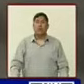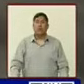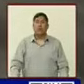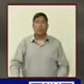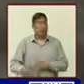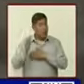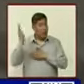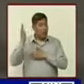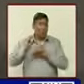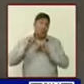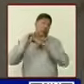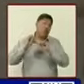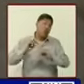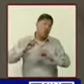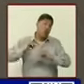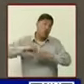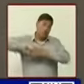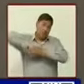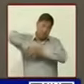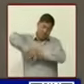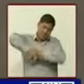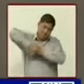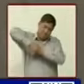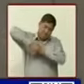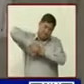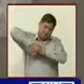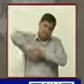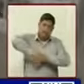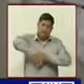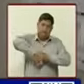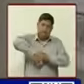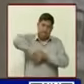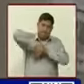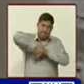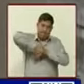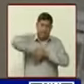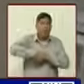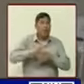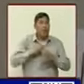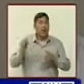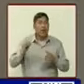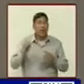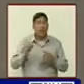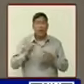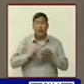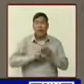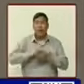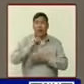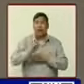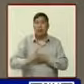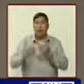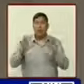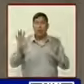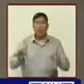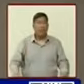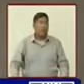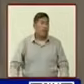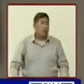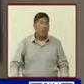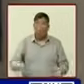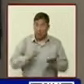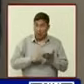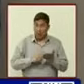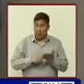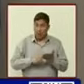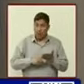De esta forma se van colocando los anclajes, los tensores. En febrero comenzarán las pruebas de carga y en marzo estaría habilitado este paso.